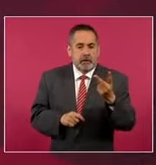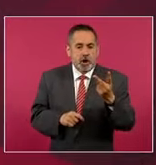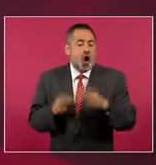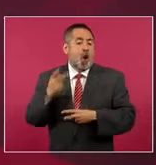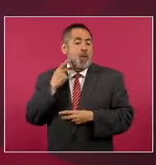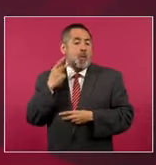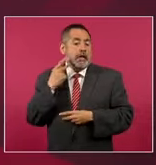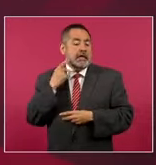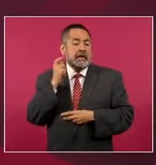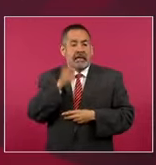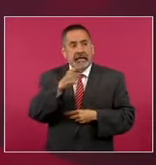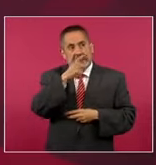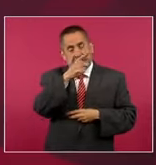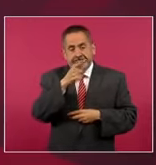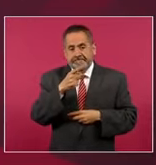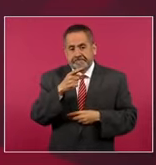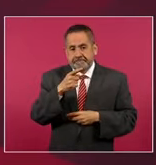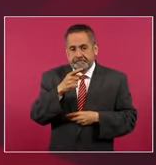política